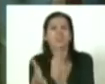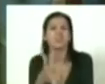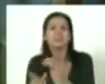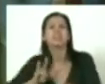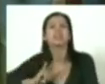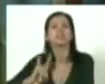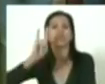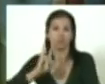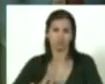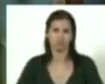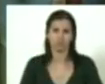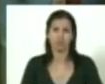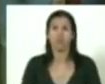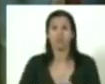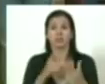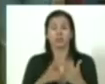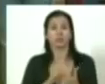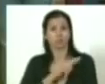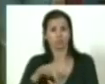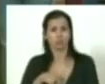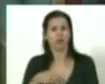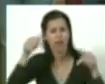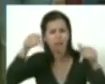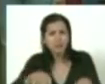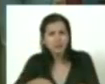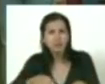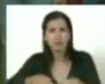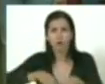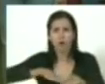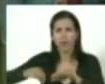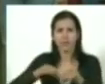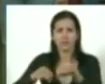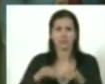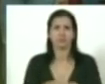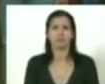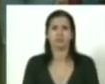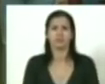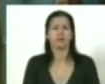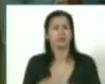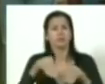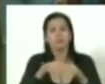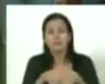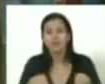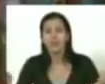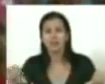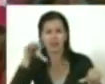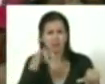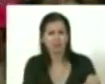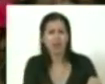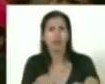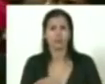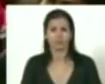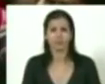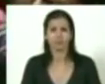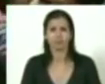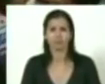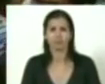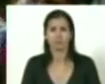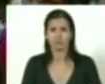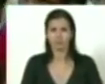Por eso, desde Cojedes, desde esta tierra que